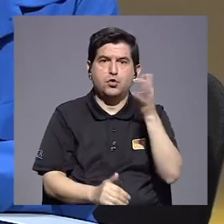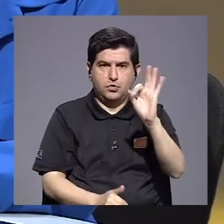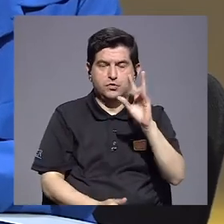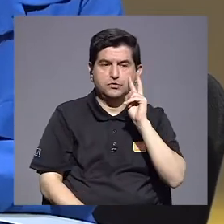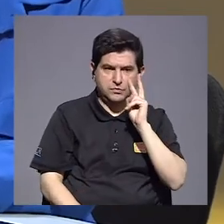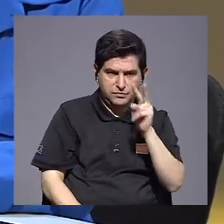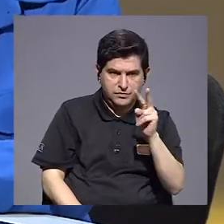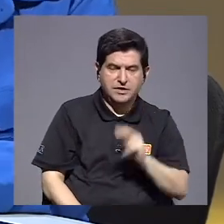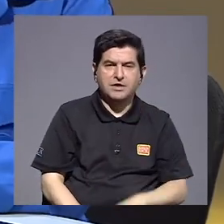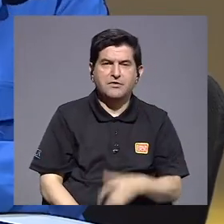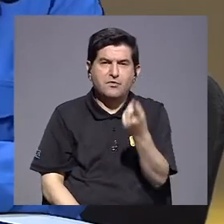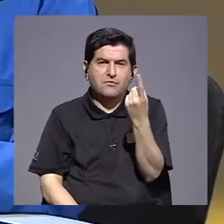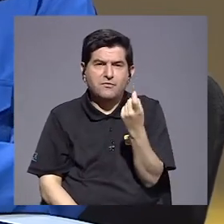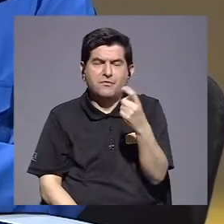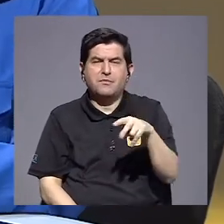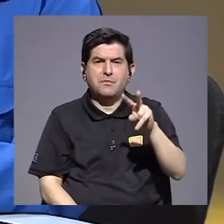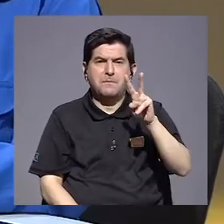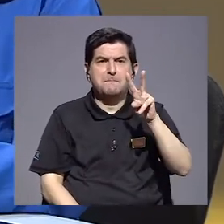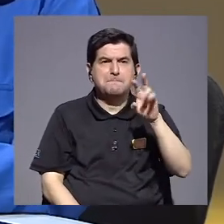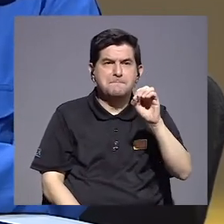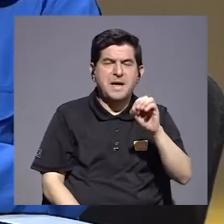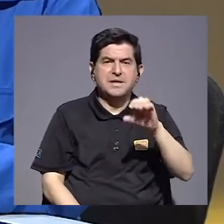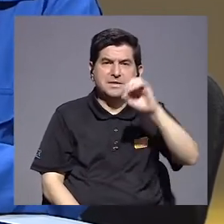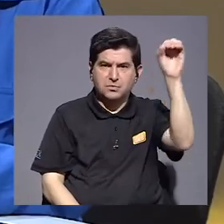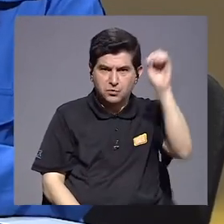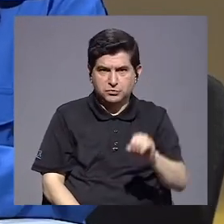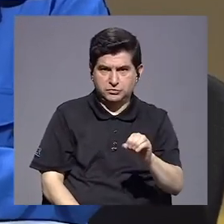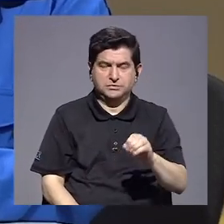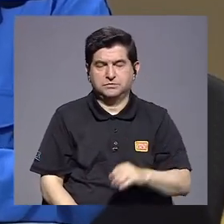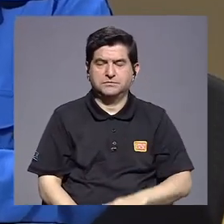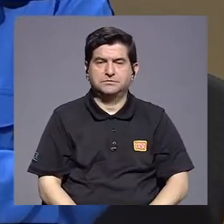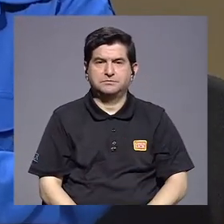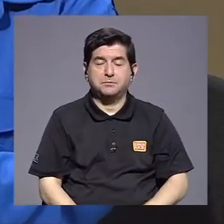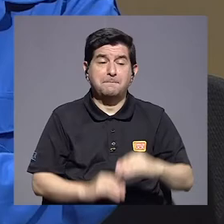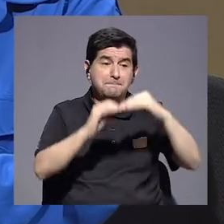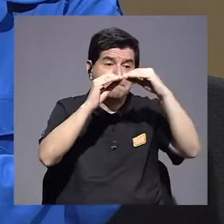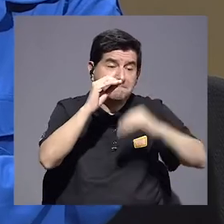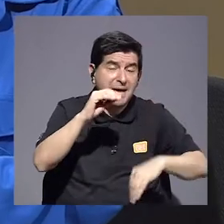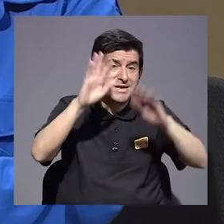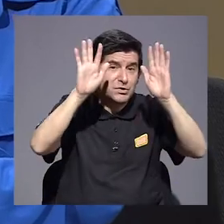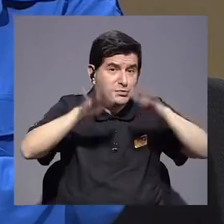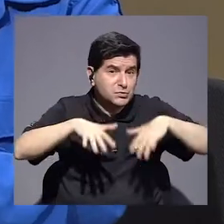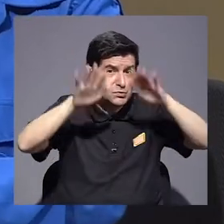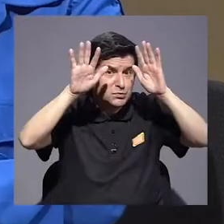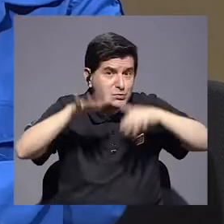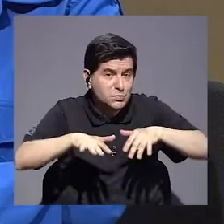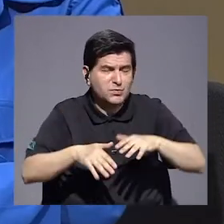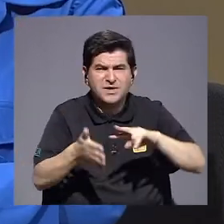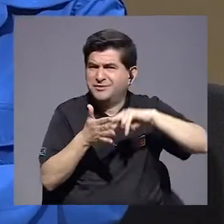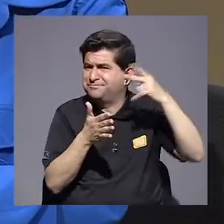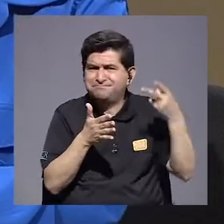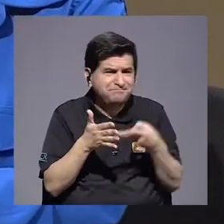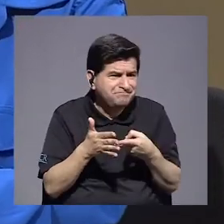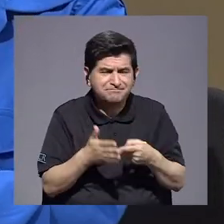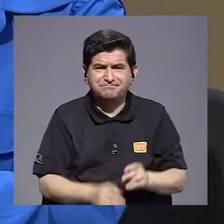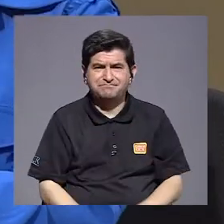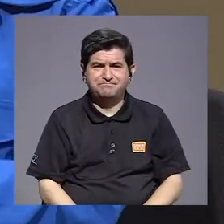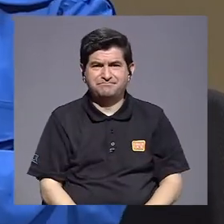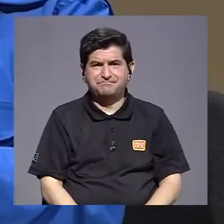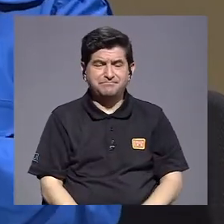podemos ver que hubo un déficit de 20, más o menos 20% menos de lluvia, hace que